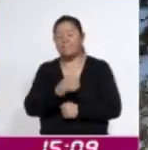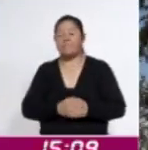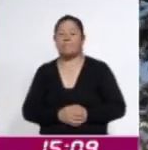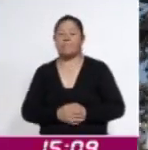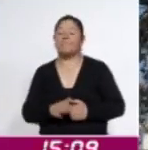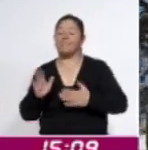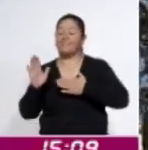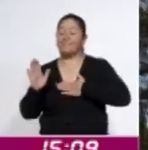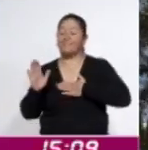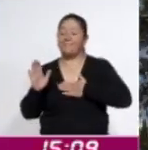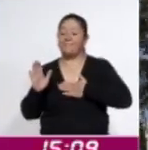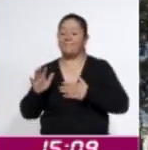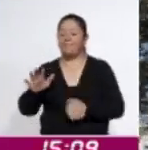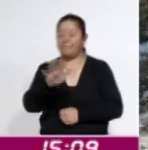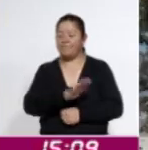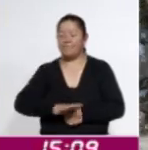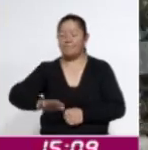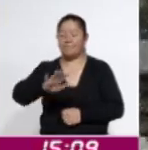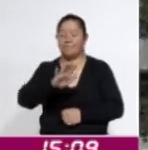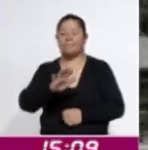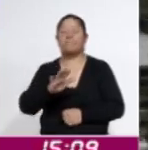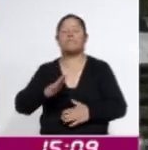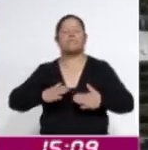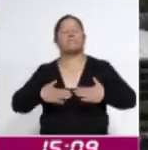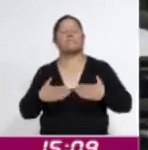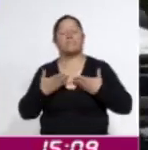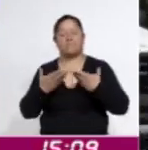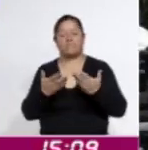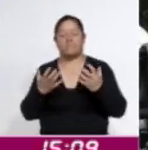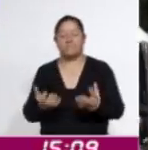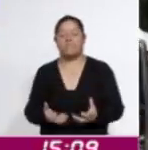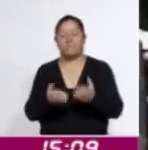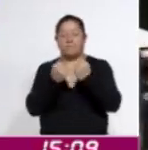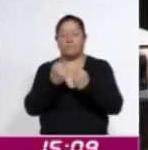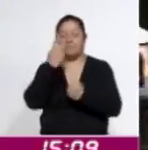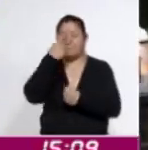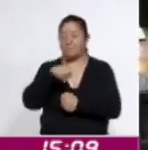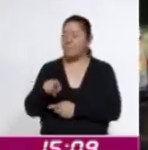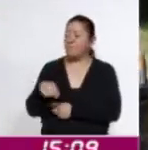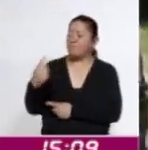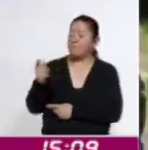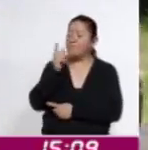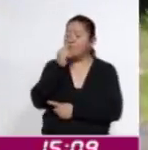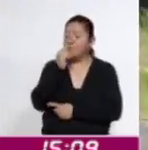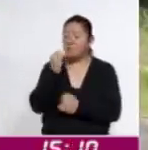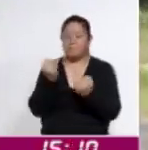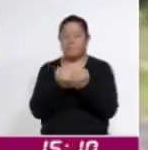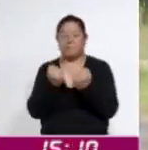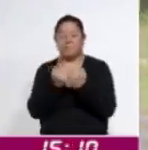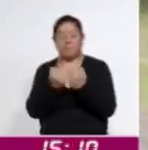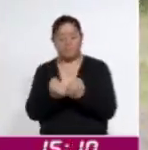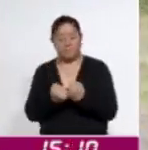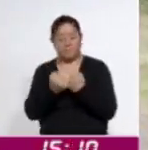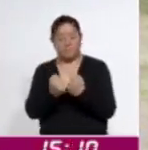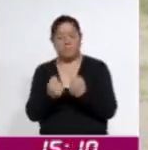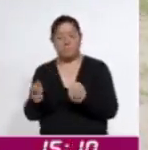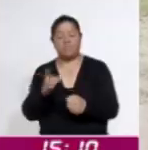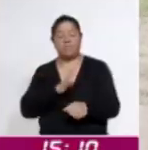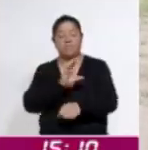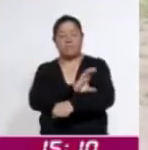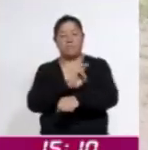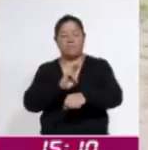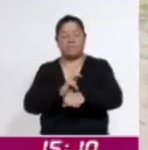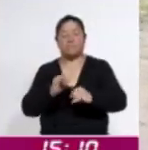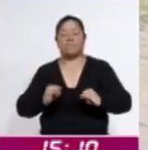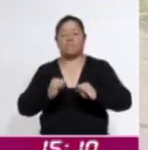con la ciudadanía de recobrar la confianza hacia las fuerzas del orden, además de reforzar la coordinación institucional